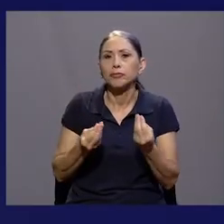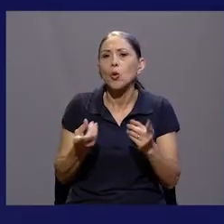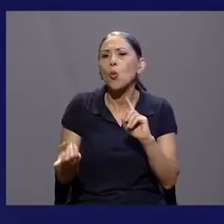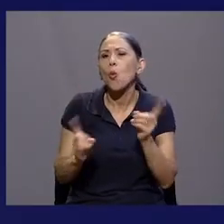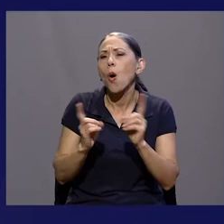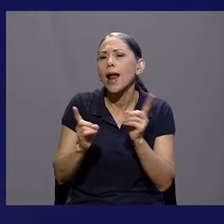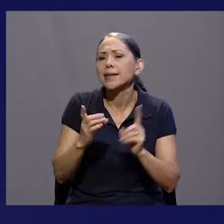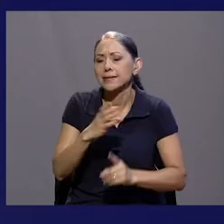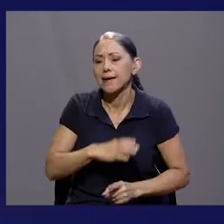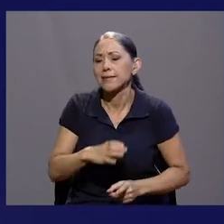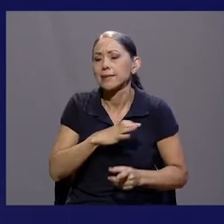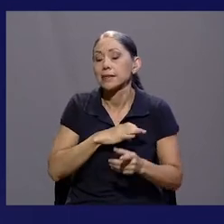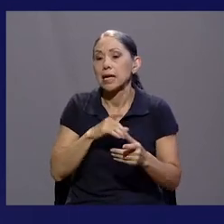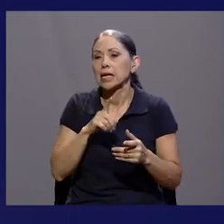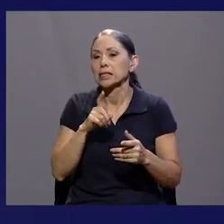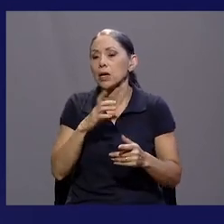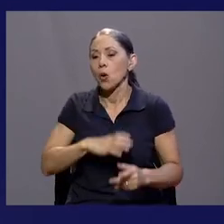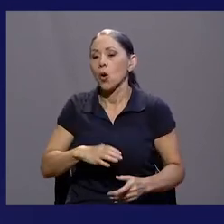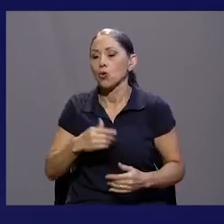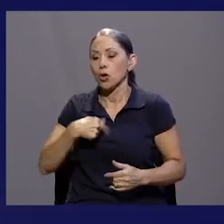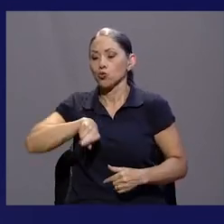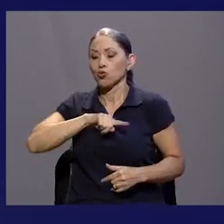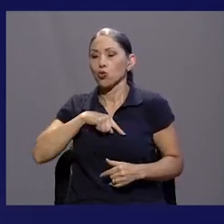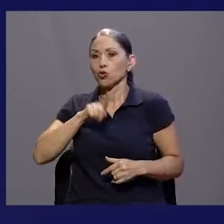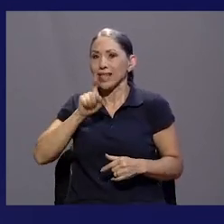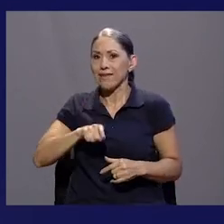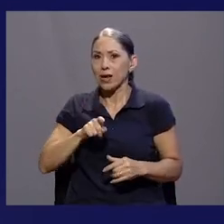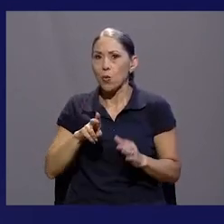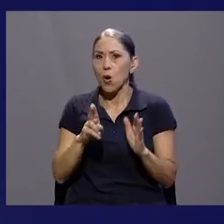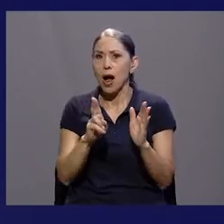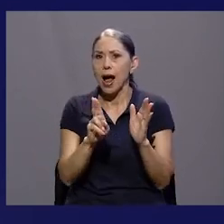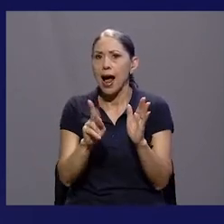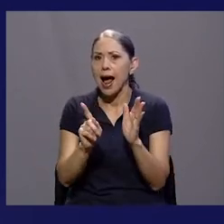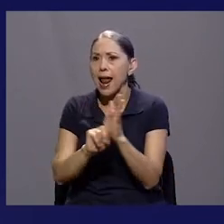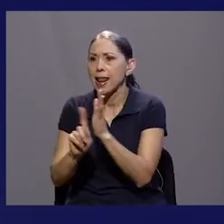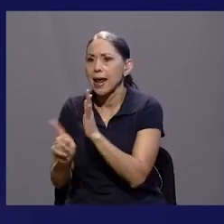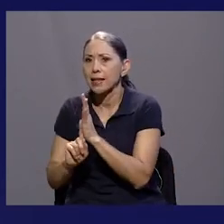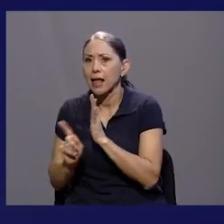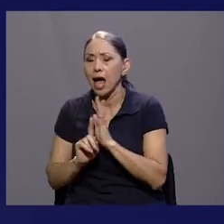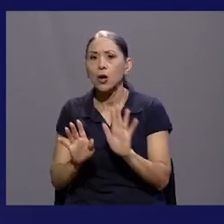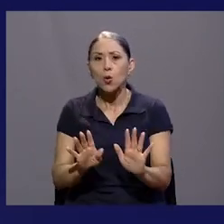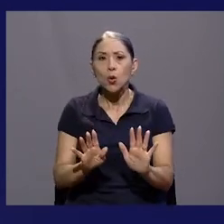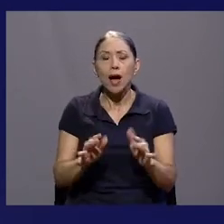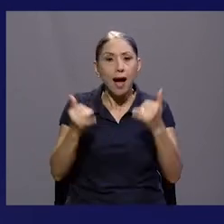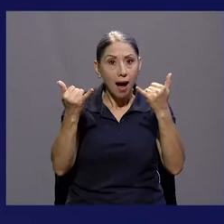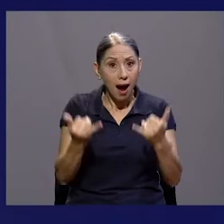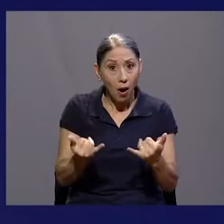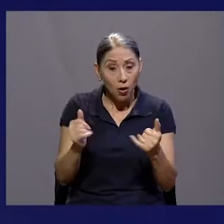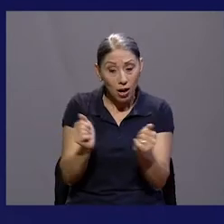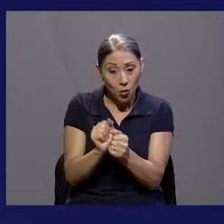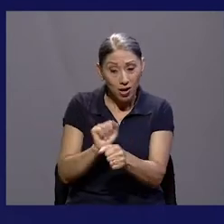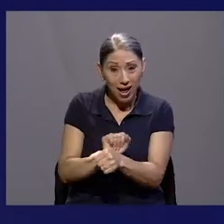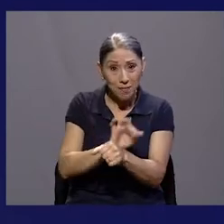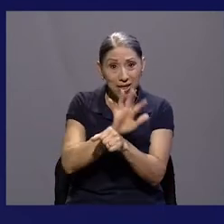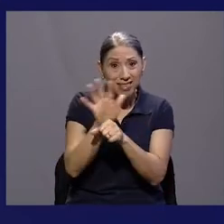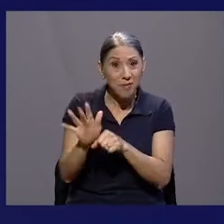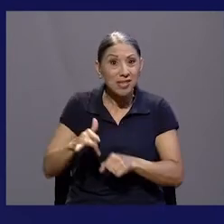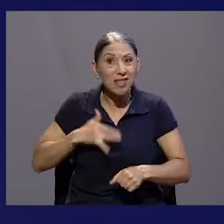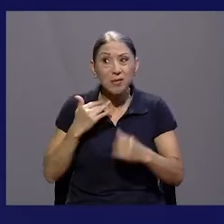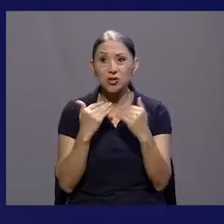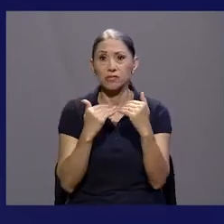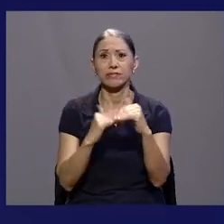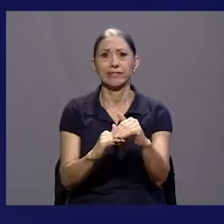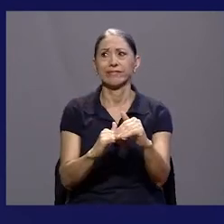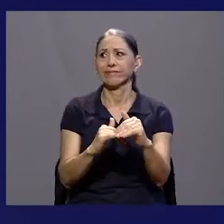o ver cuáles son señales de alerta en nuestro comportamiento decía que la pandemia nos ha impuesto una caricia de